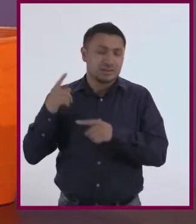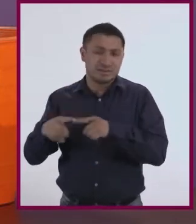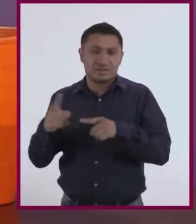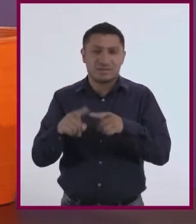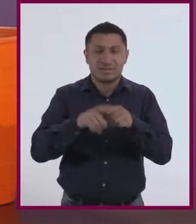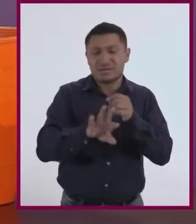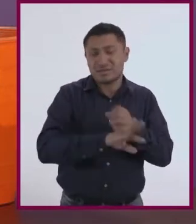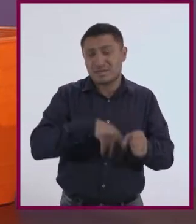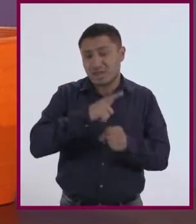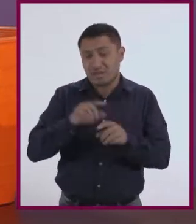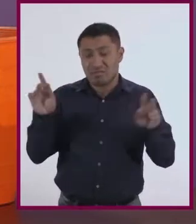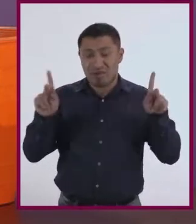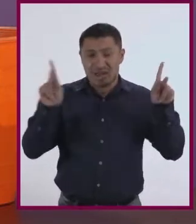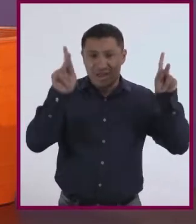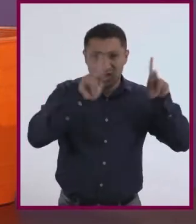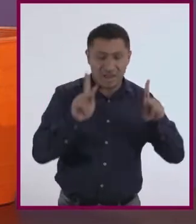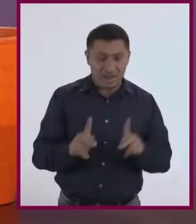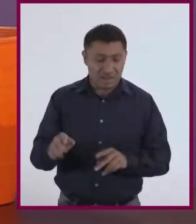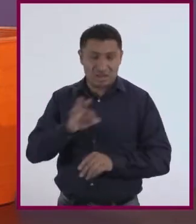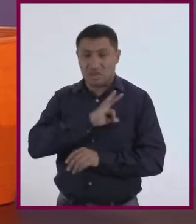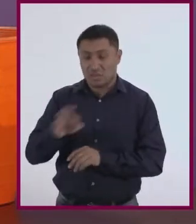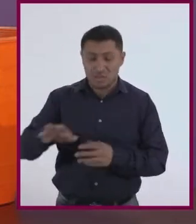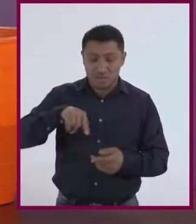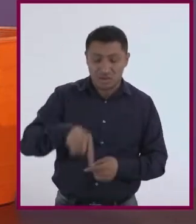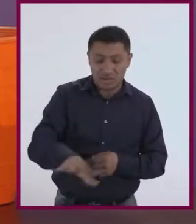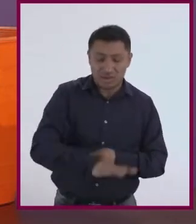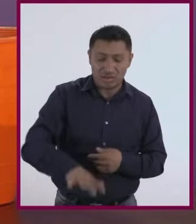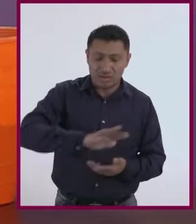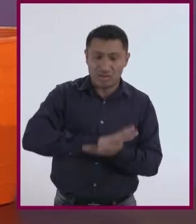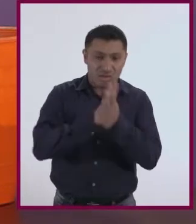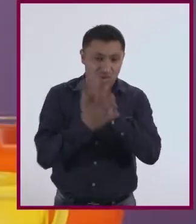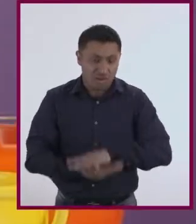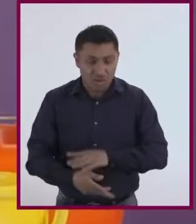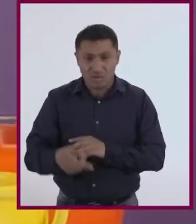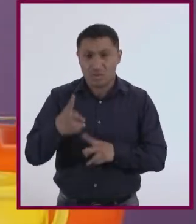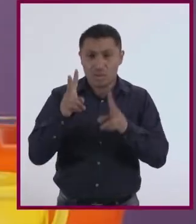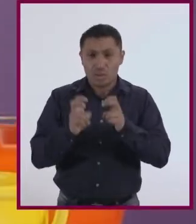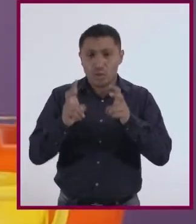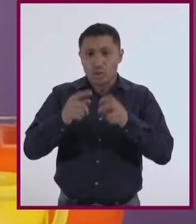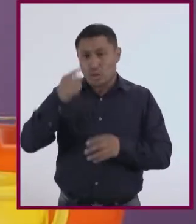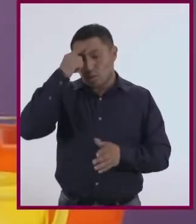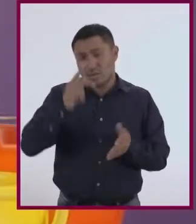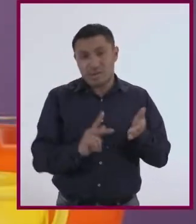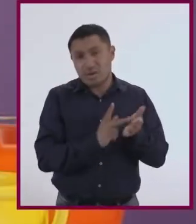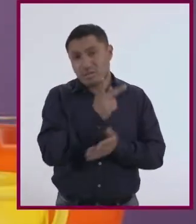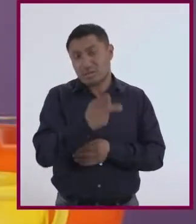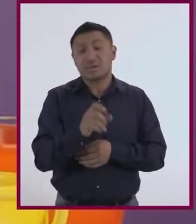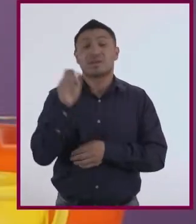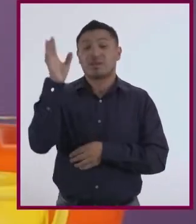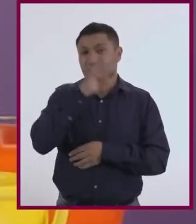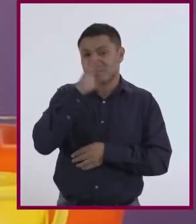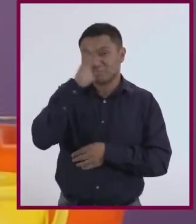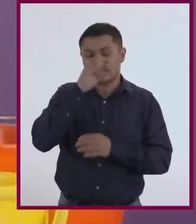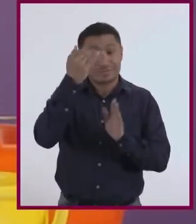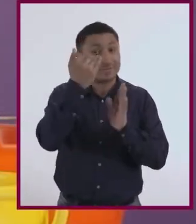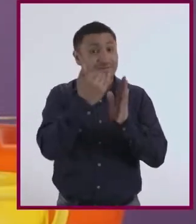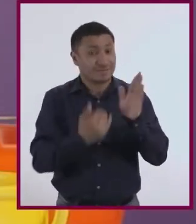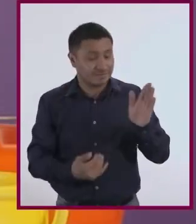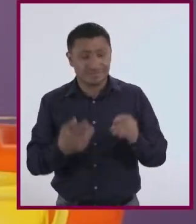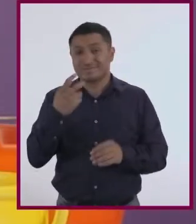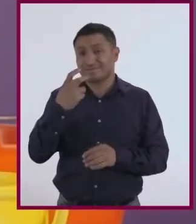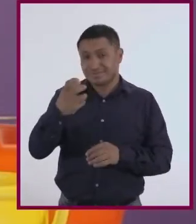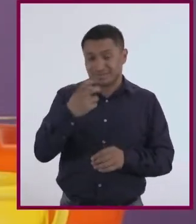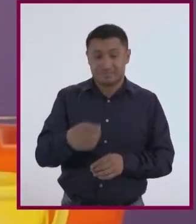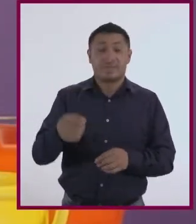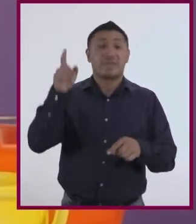transformar las materias insolubles del suelo en nutrientes para las plantas. Además, reduce los malos olores producto de la